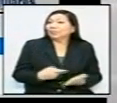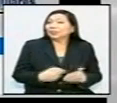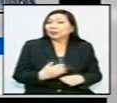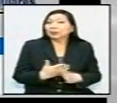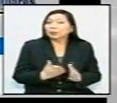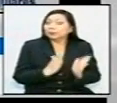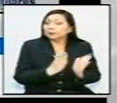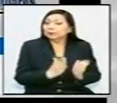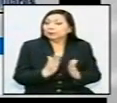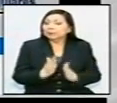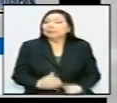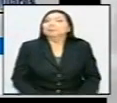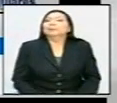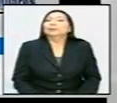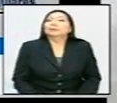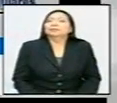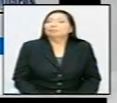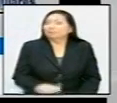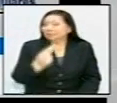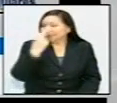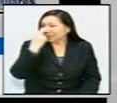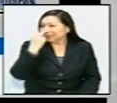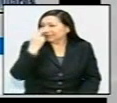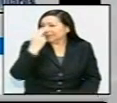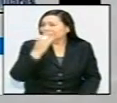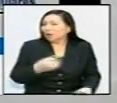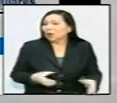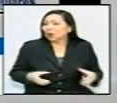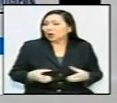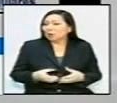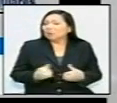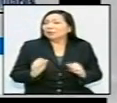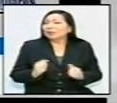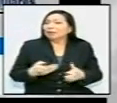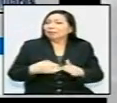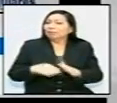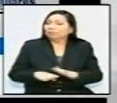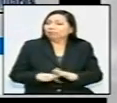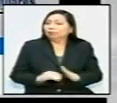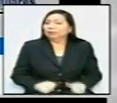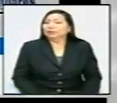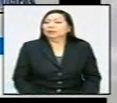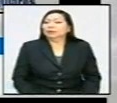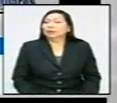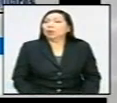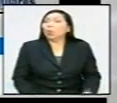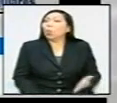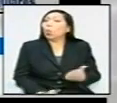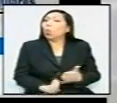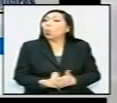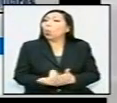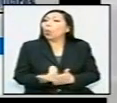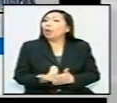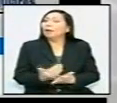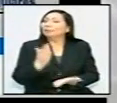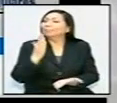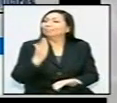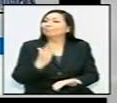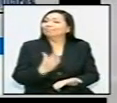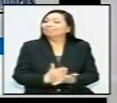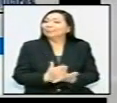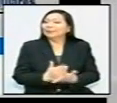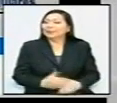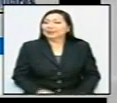manera arbitraria y extraña la comisión ha introducido una nueva